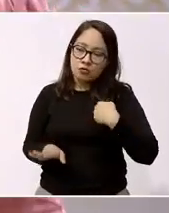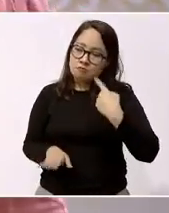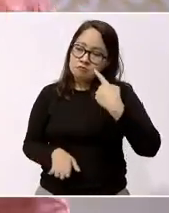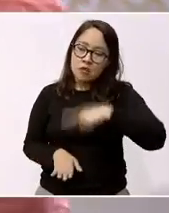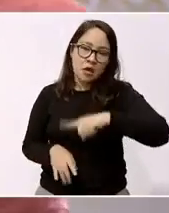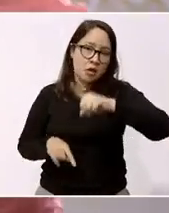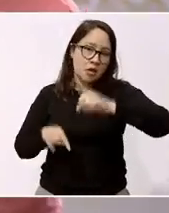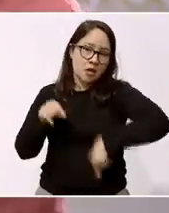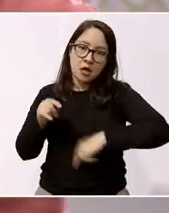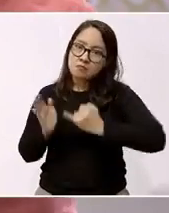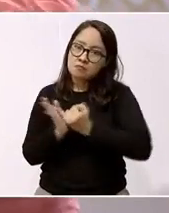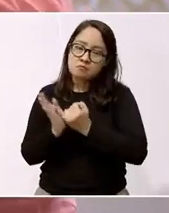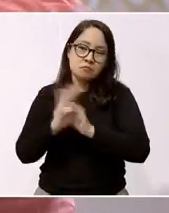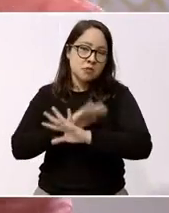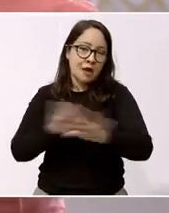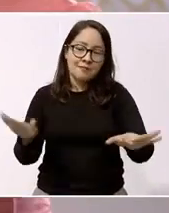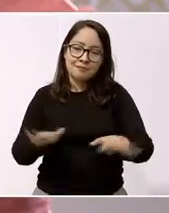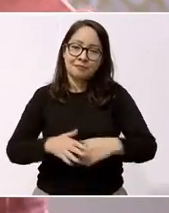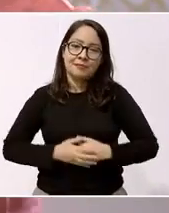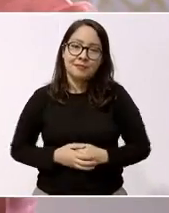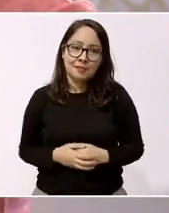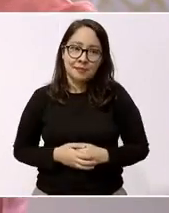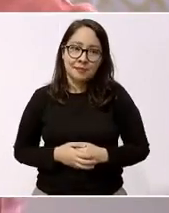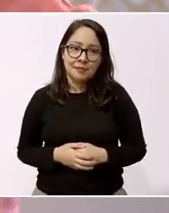esos aranceles.